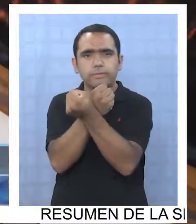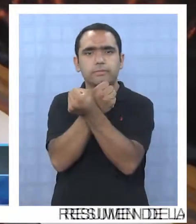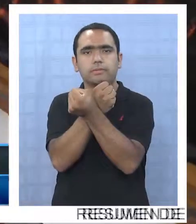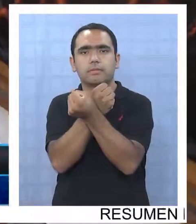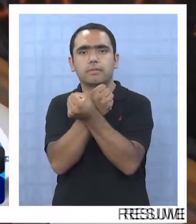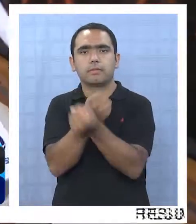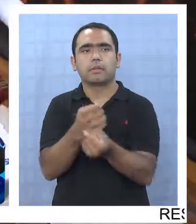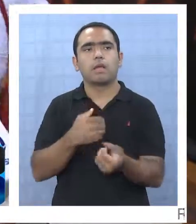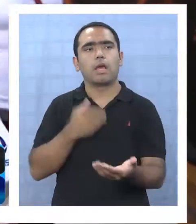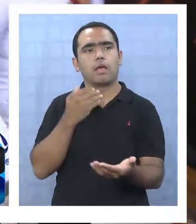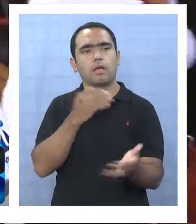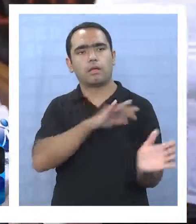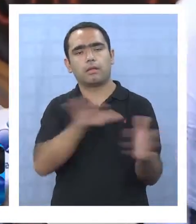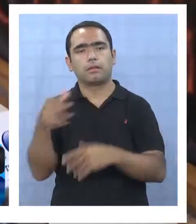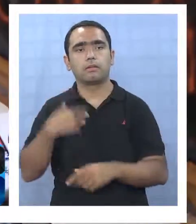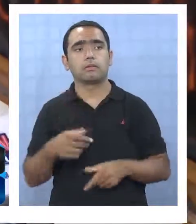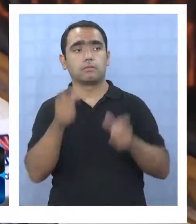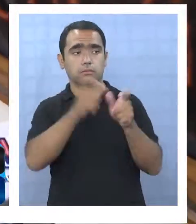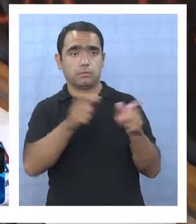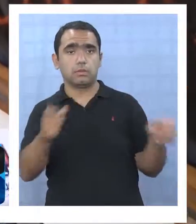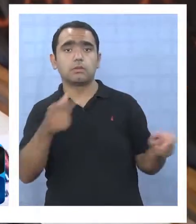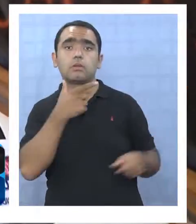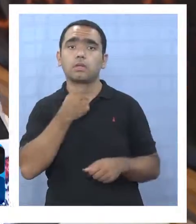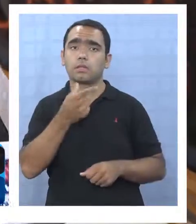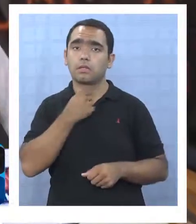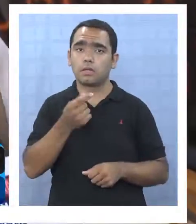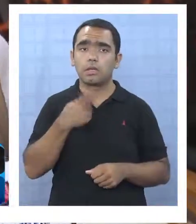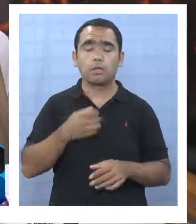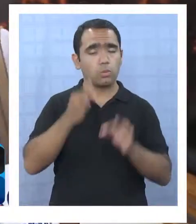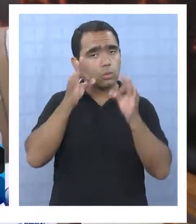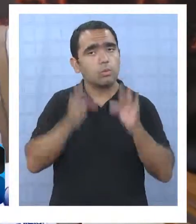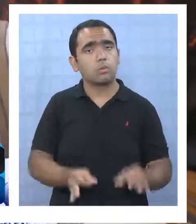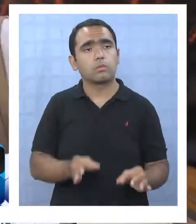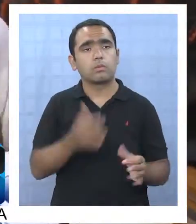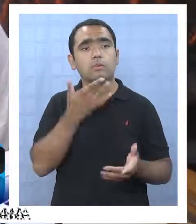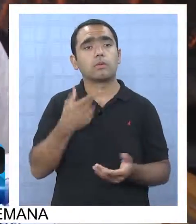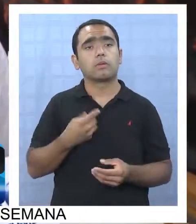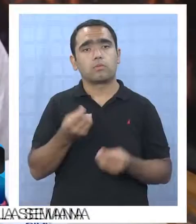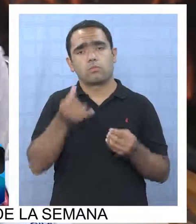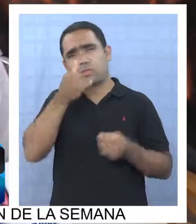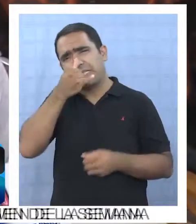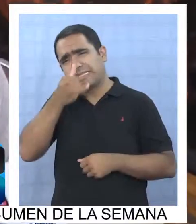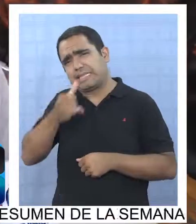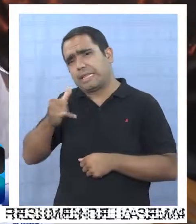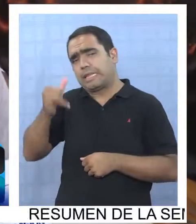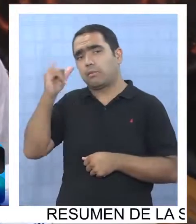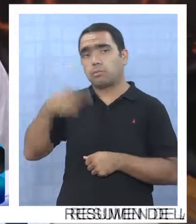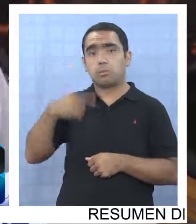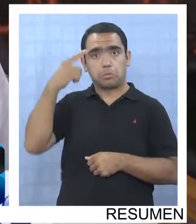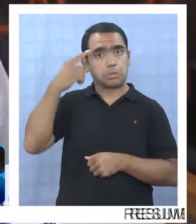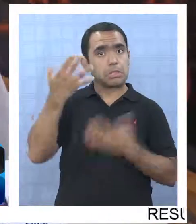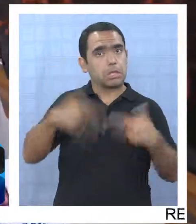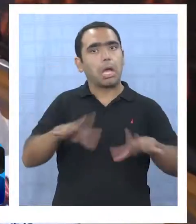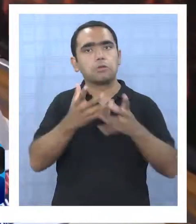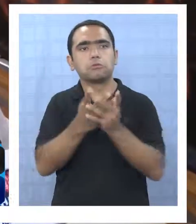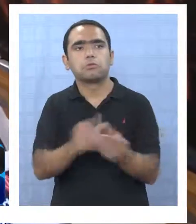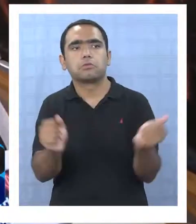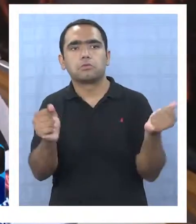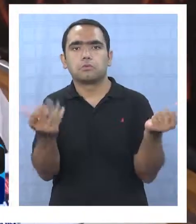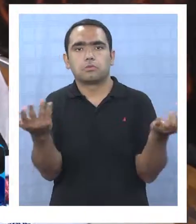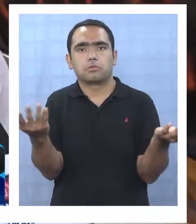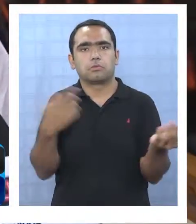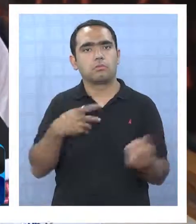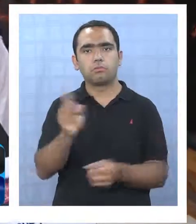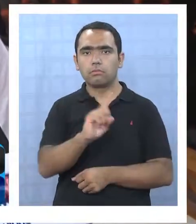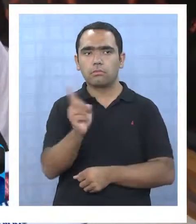decisión y lo más que nada justo. ¿Por qué? Porque resulta que están hace tiempo, yo pensaba que esto ya estaba solucionado. Además,